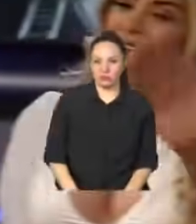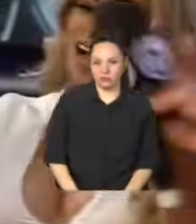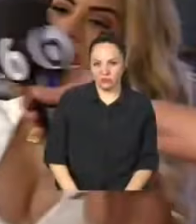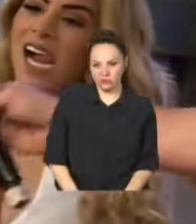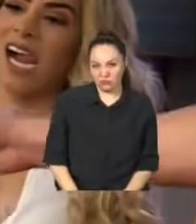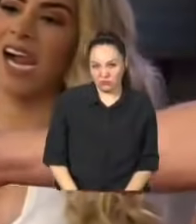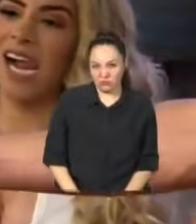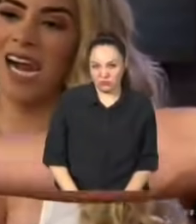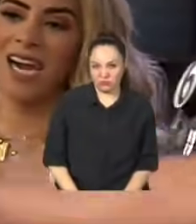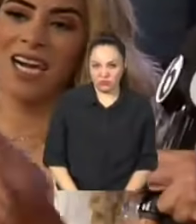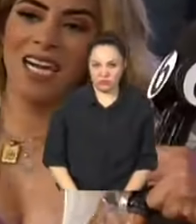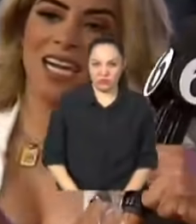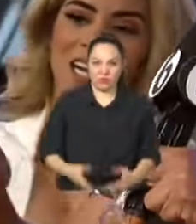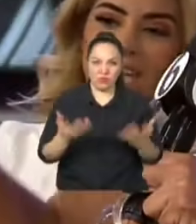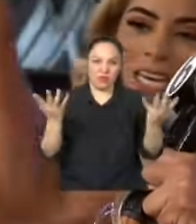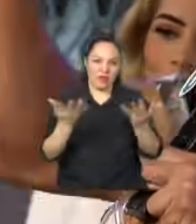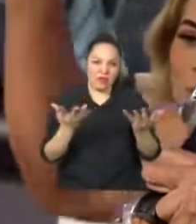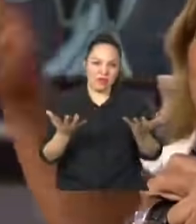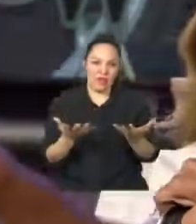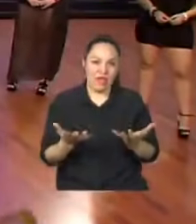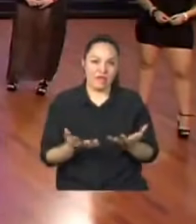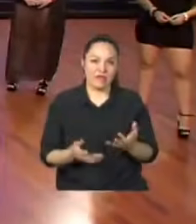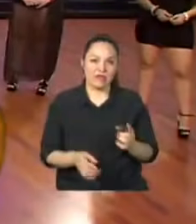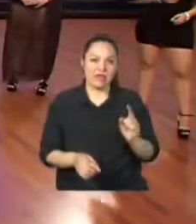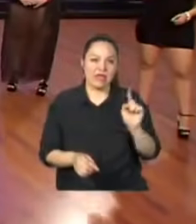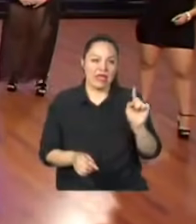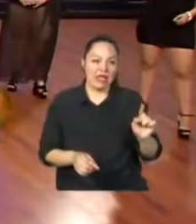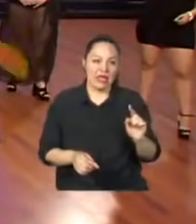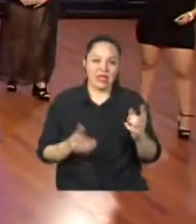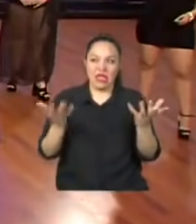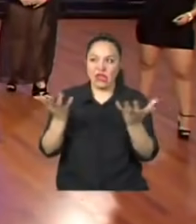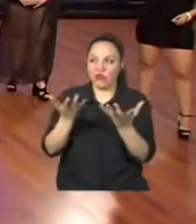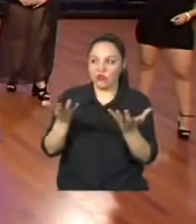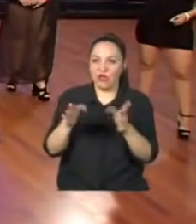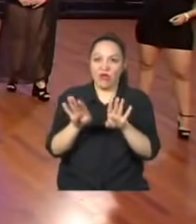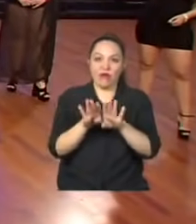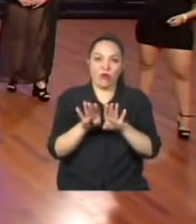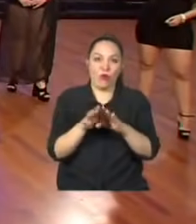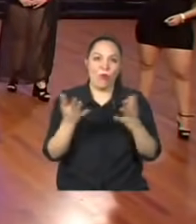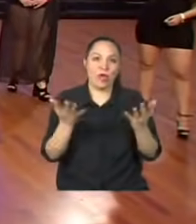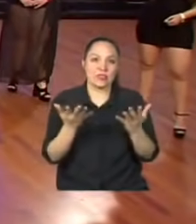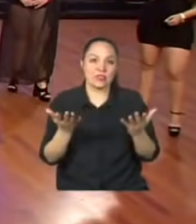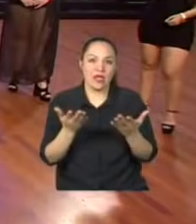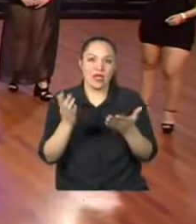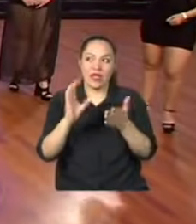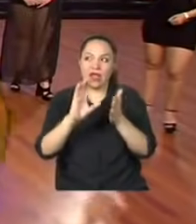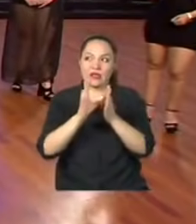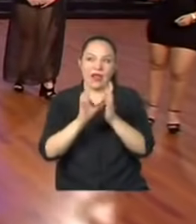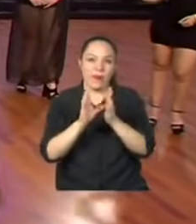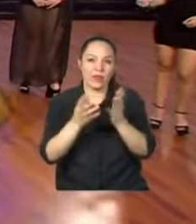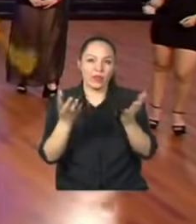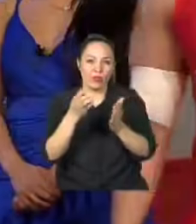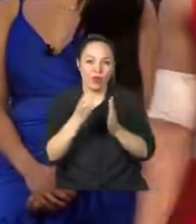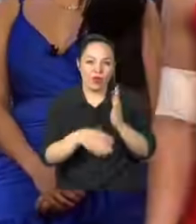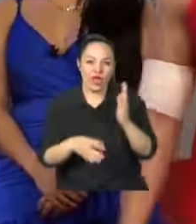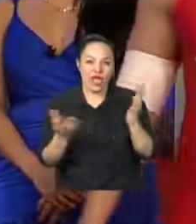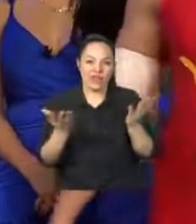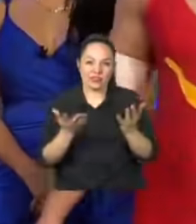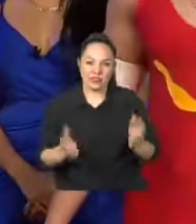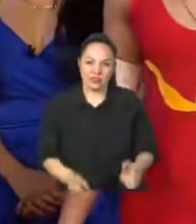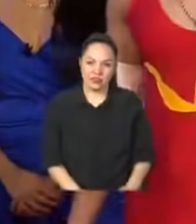¿Y saben cómo nació el romance? Cuando iban allá a hacer los capítulos de esos de... ¿Cómo se llama? Los capítulos. Y hacía...